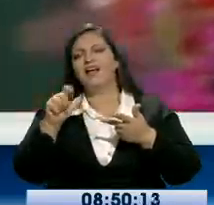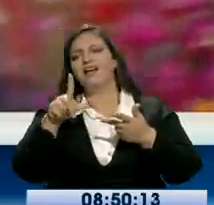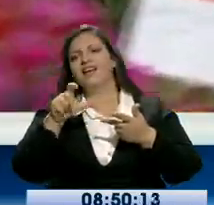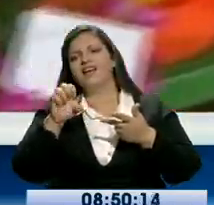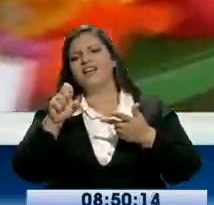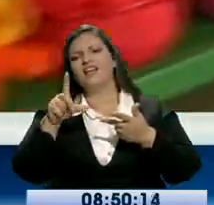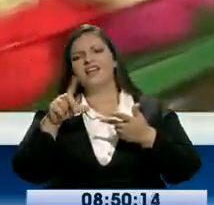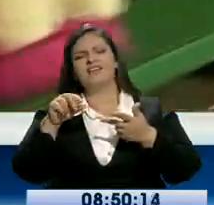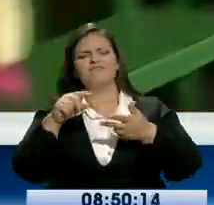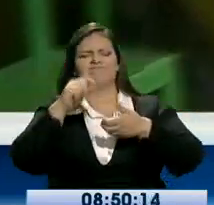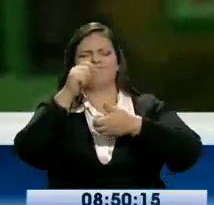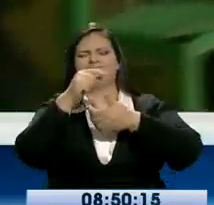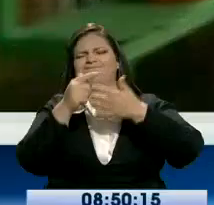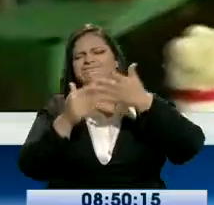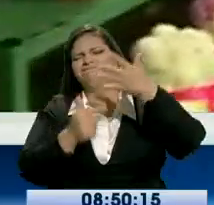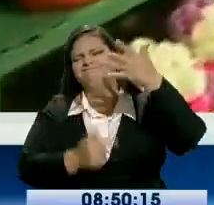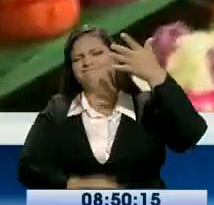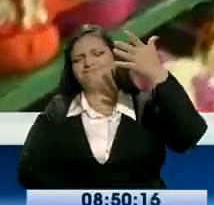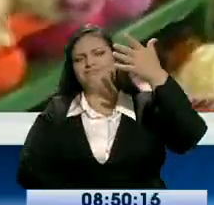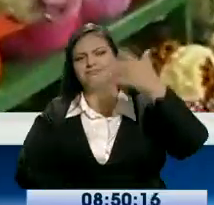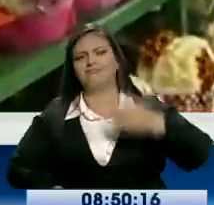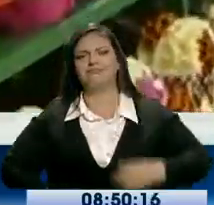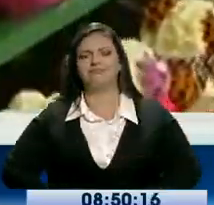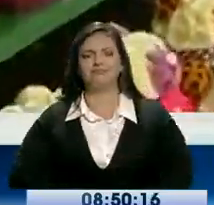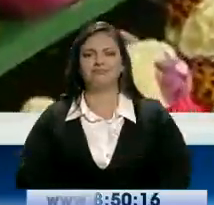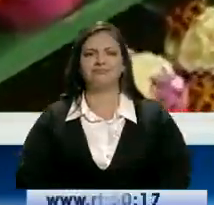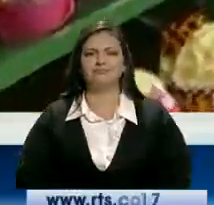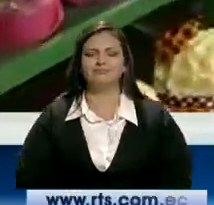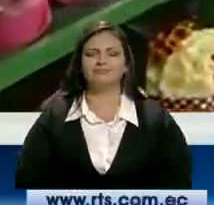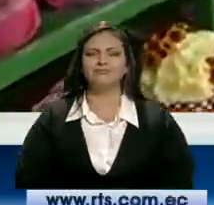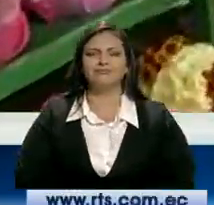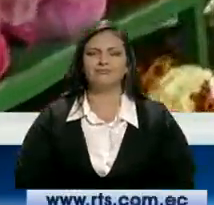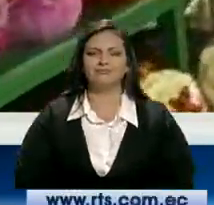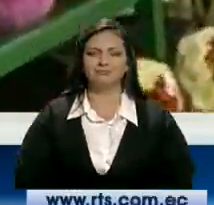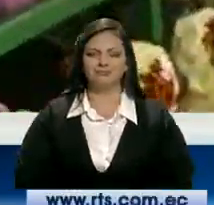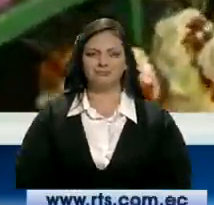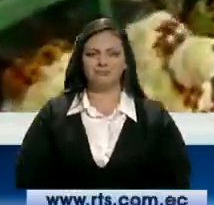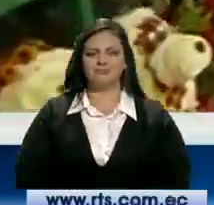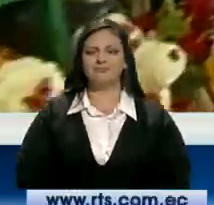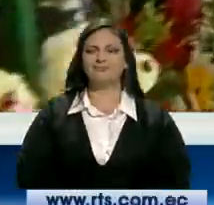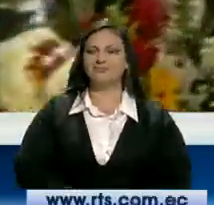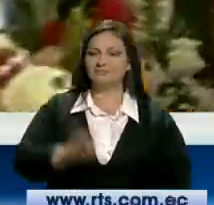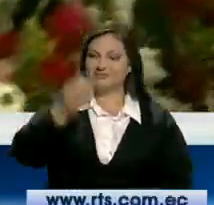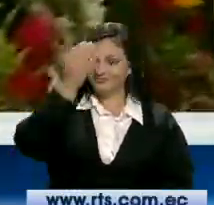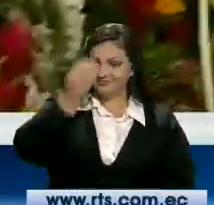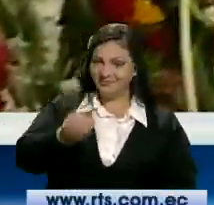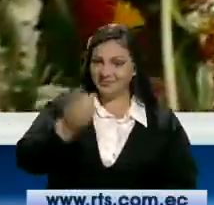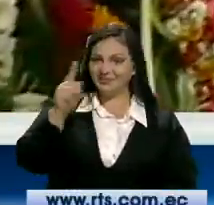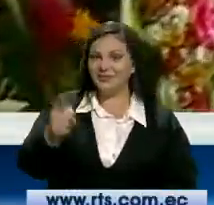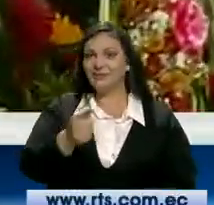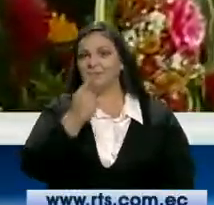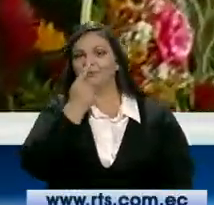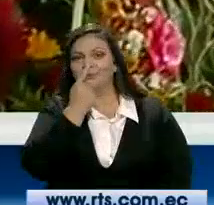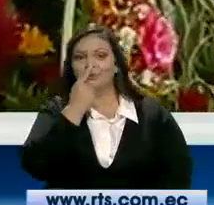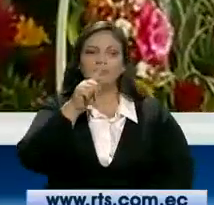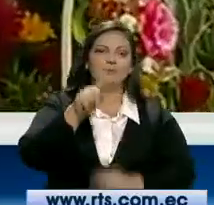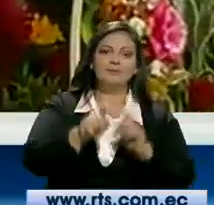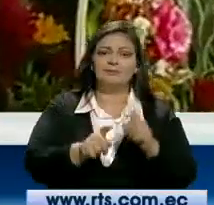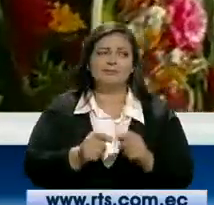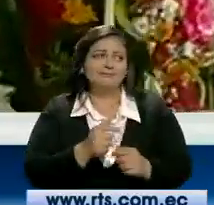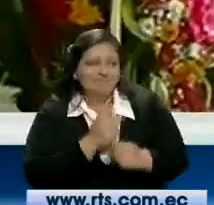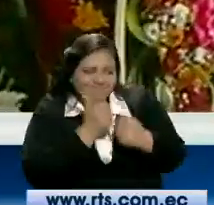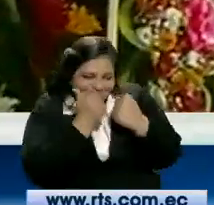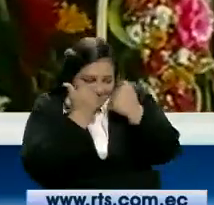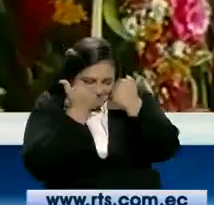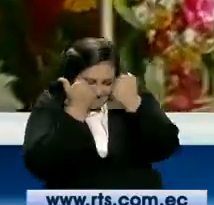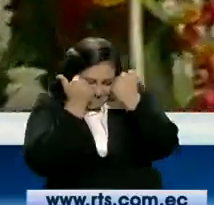consultar a las clientes. Amiga, buenos días, cotizando los precios. Creo que le